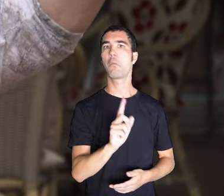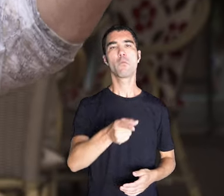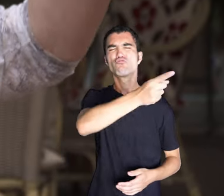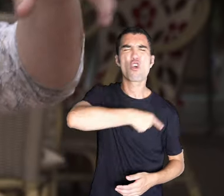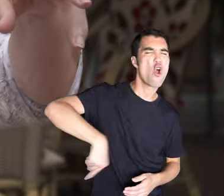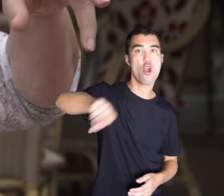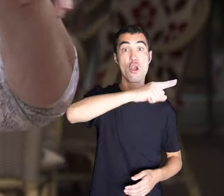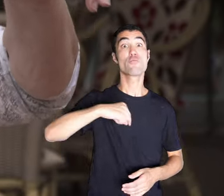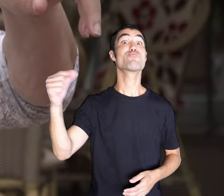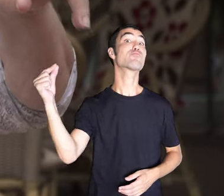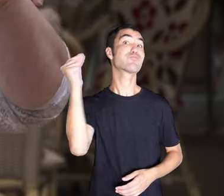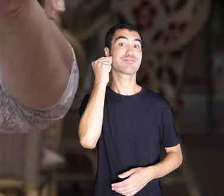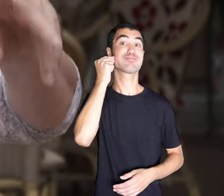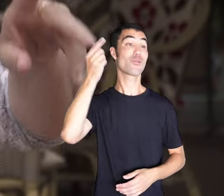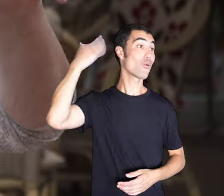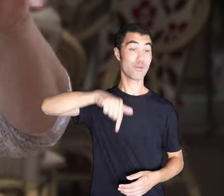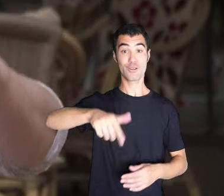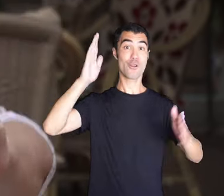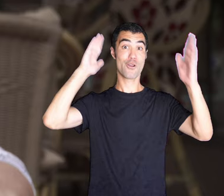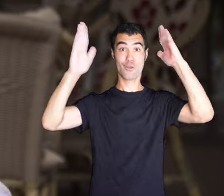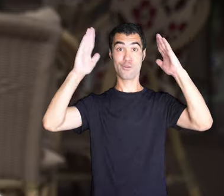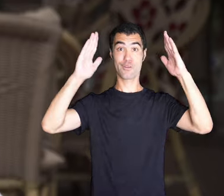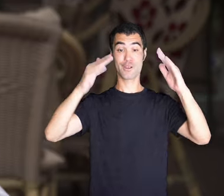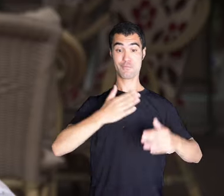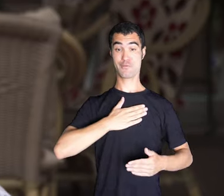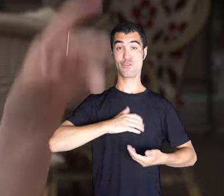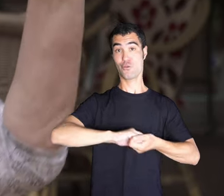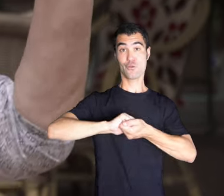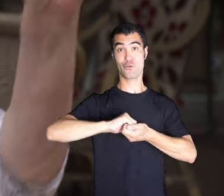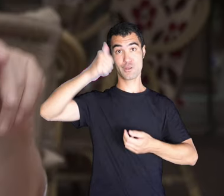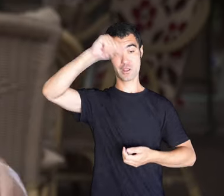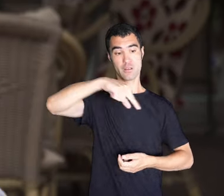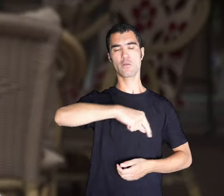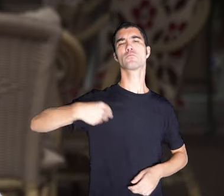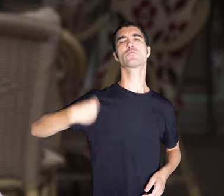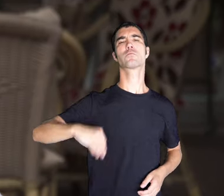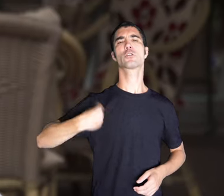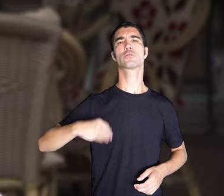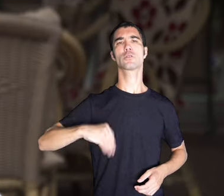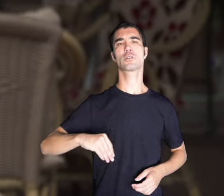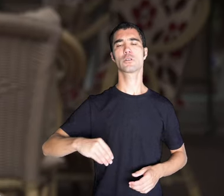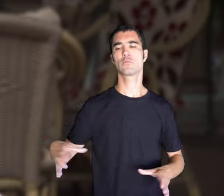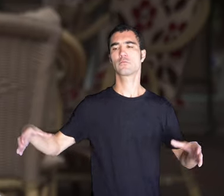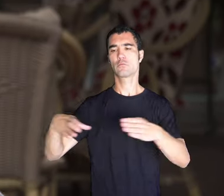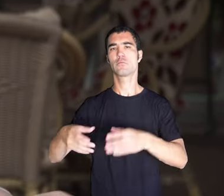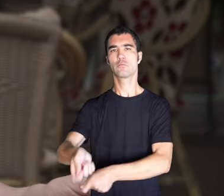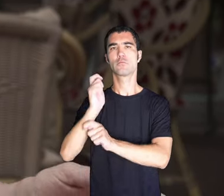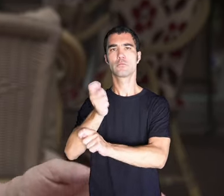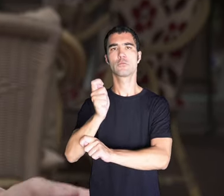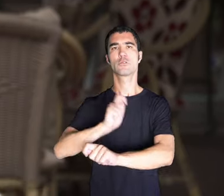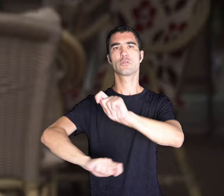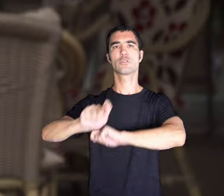corriente, desde luego, porque yo creo que a esta época mi cuñado era el presidente de la cofradía de pescadores de soya. O sea, todo el